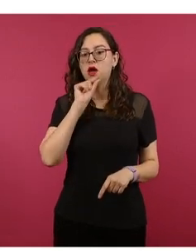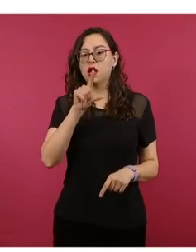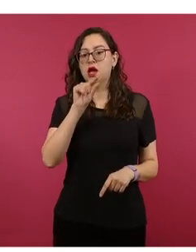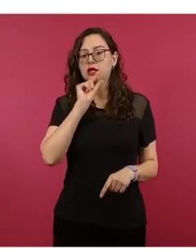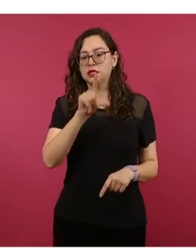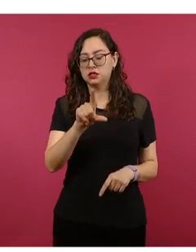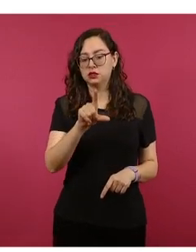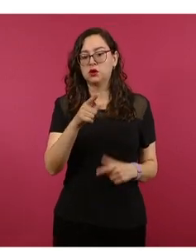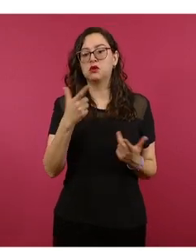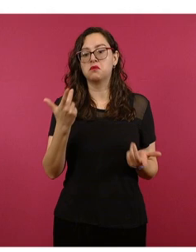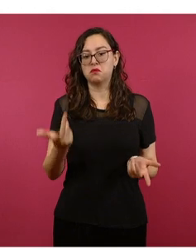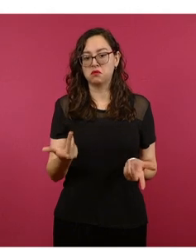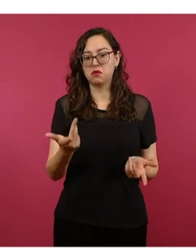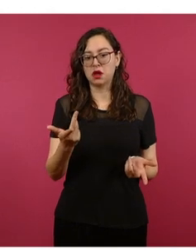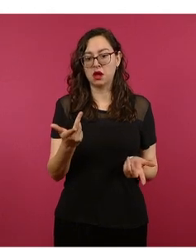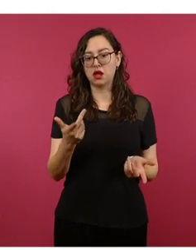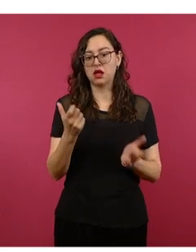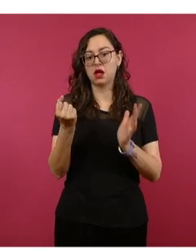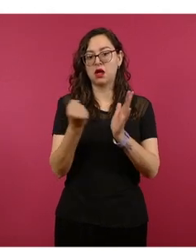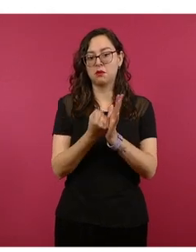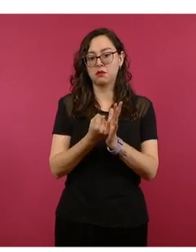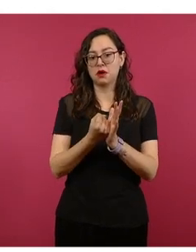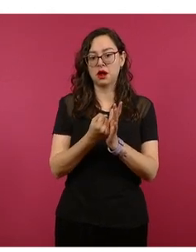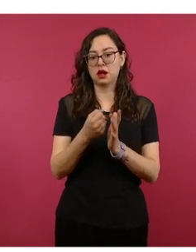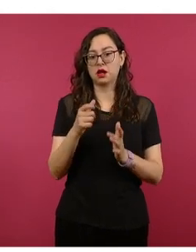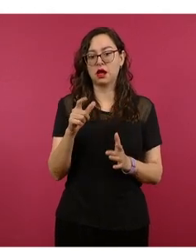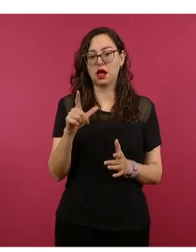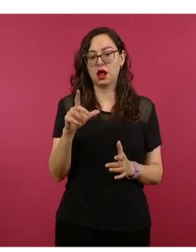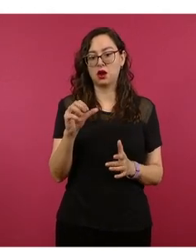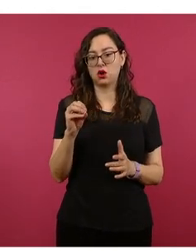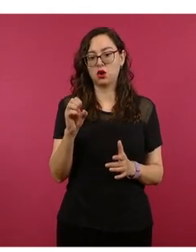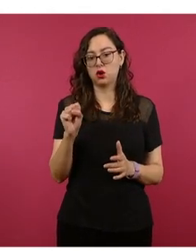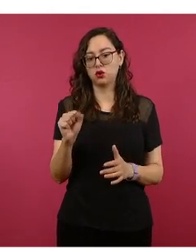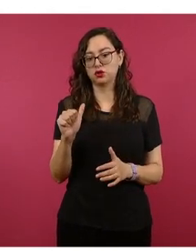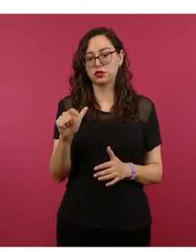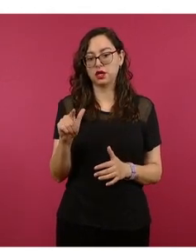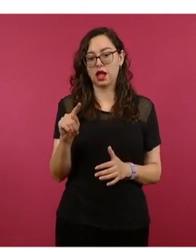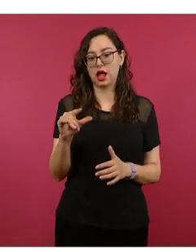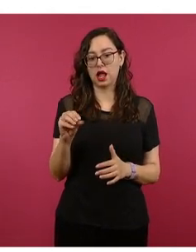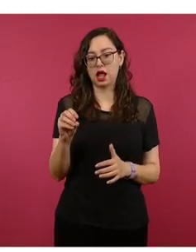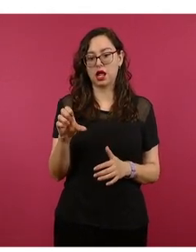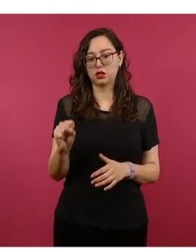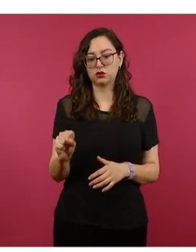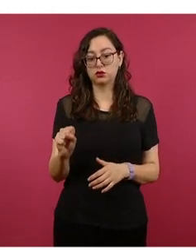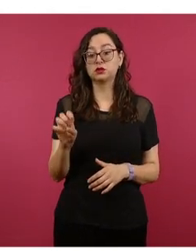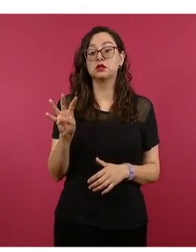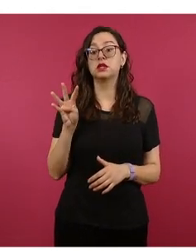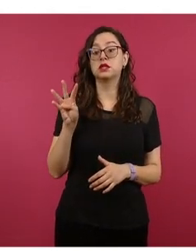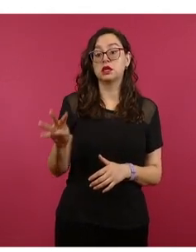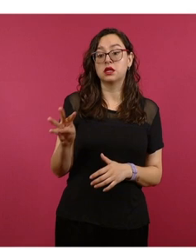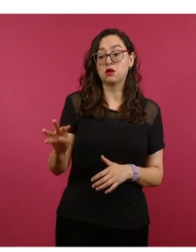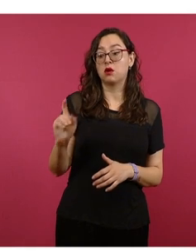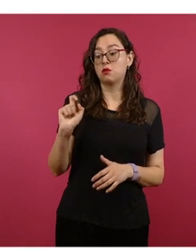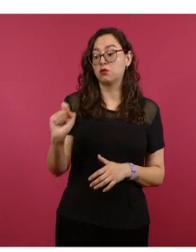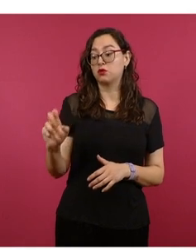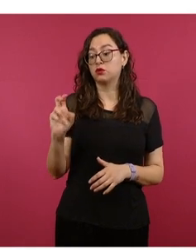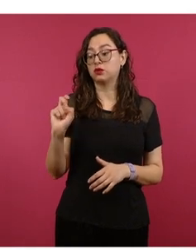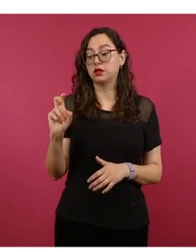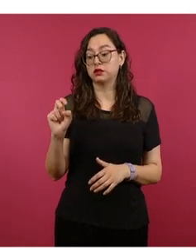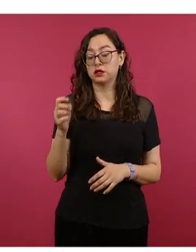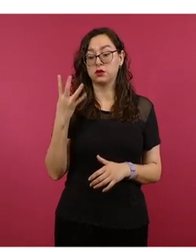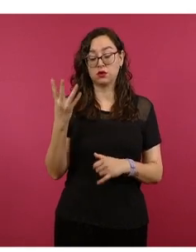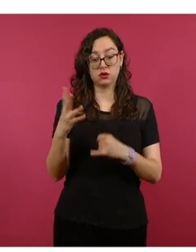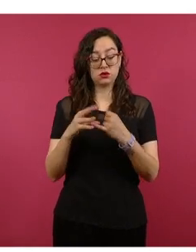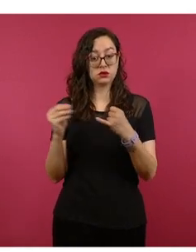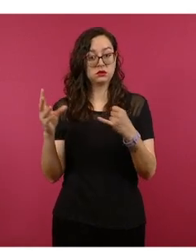Jalisco, encontramos el kilo en 19 pesos con 34 centavos, 50 centavos por debajo de su precio máximo.